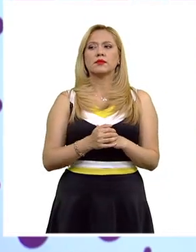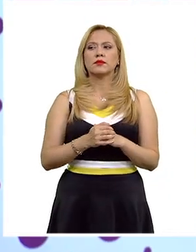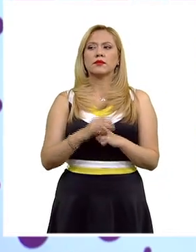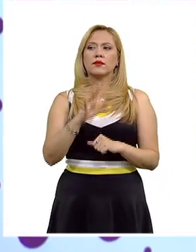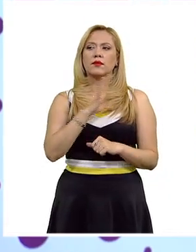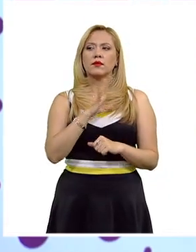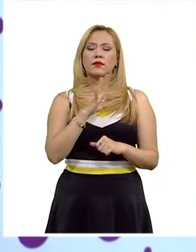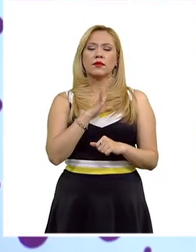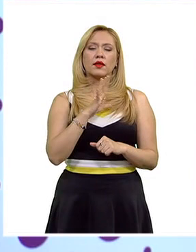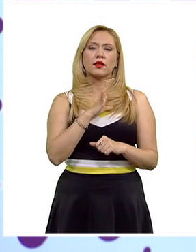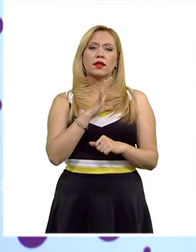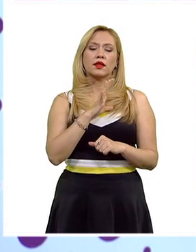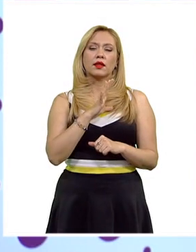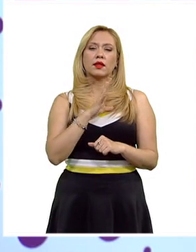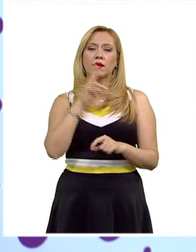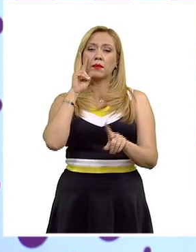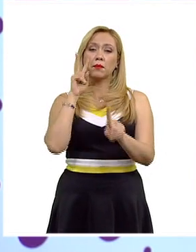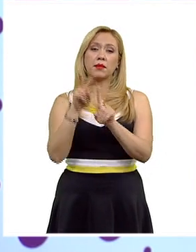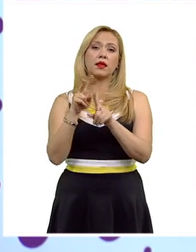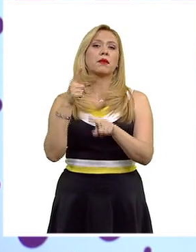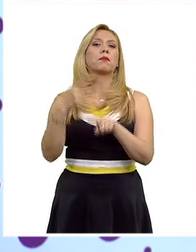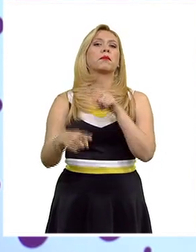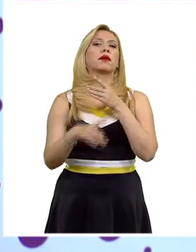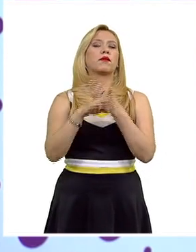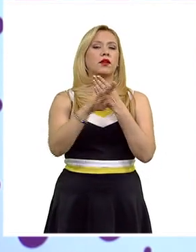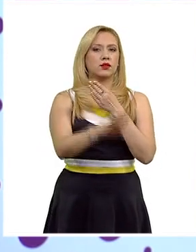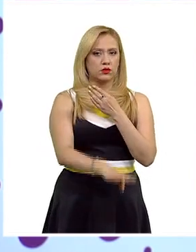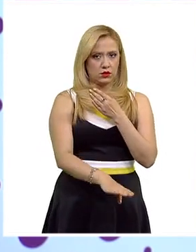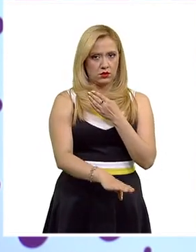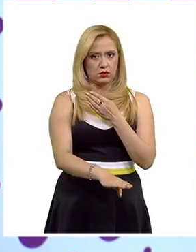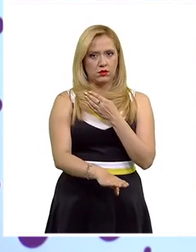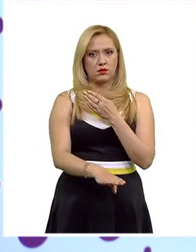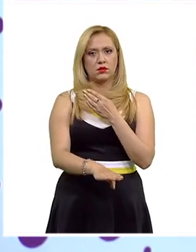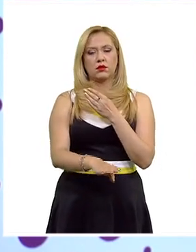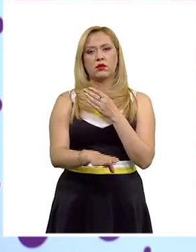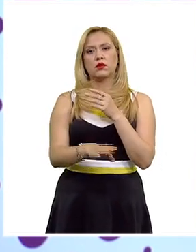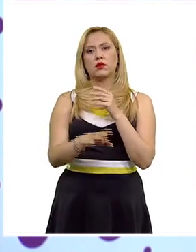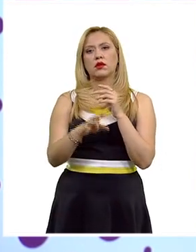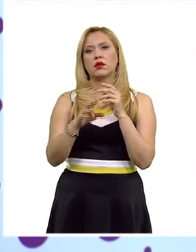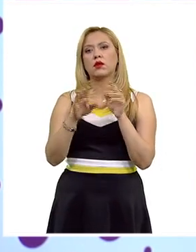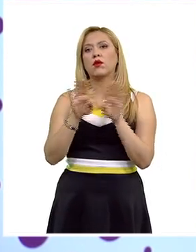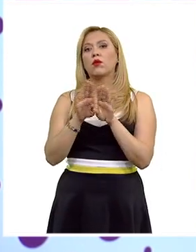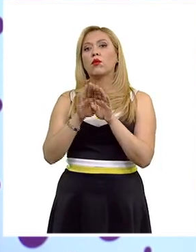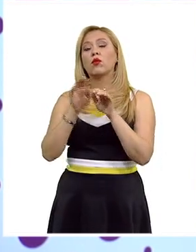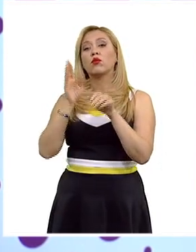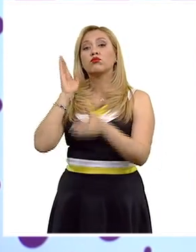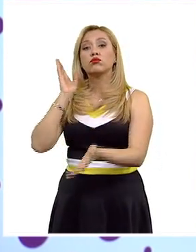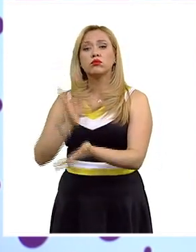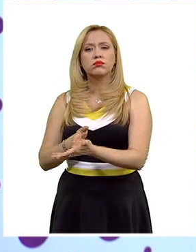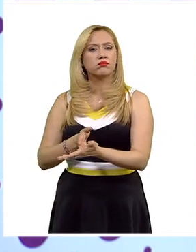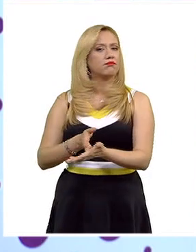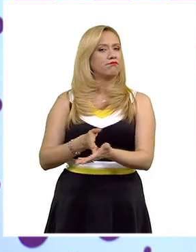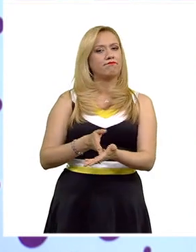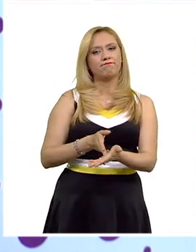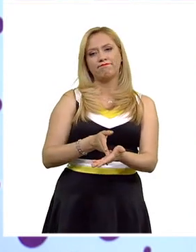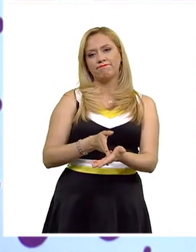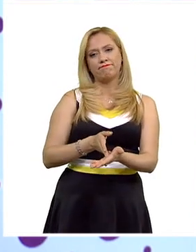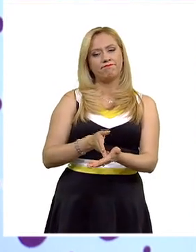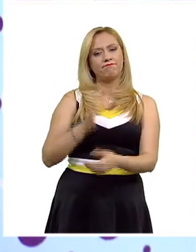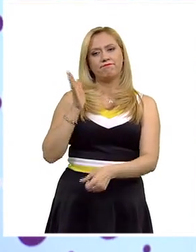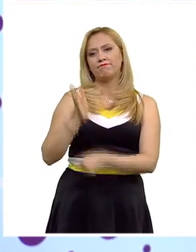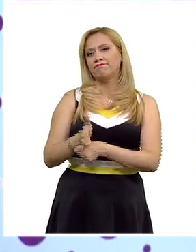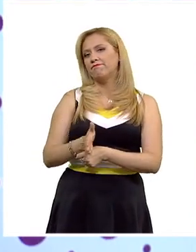que hay que enfatizar en la prevención, más que tener una respuesta final en la sanción. No tengo